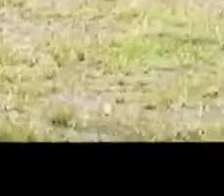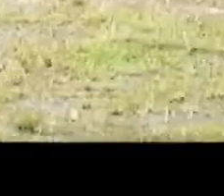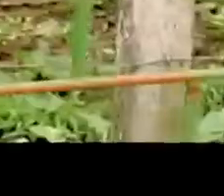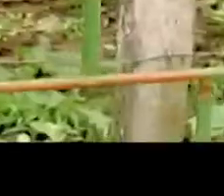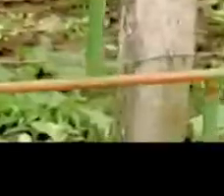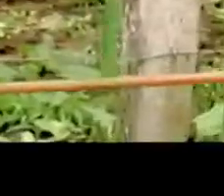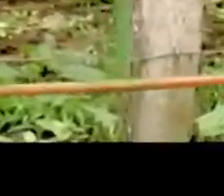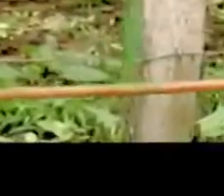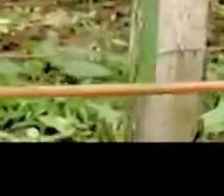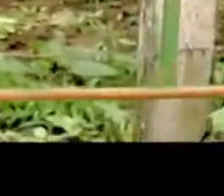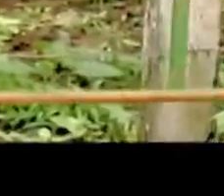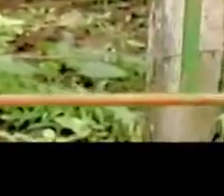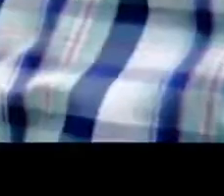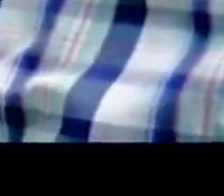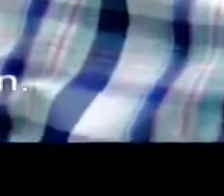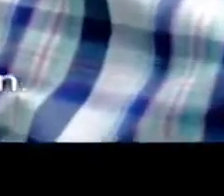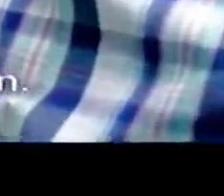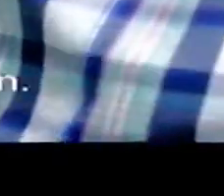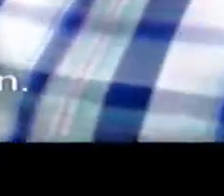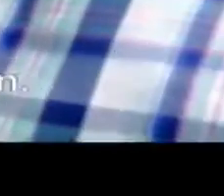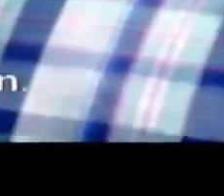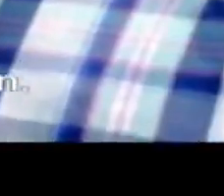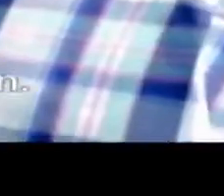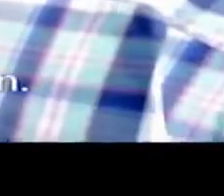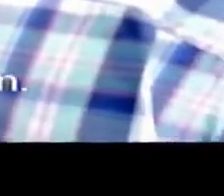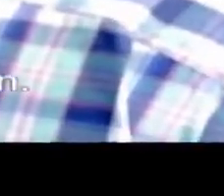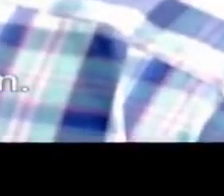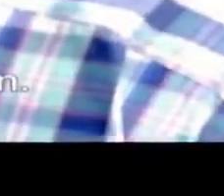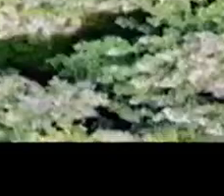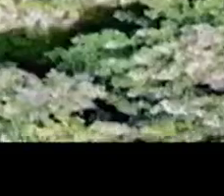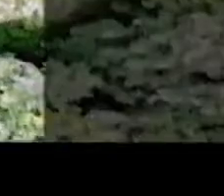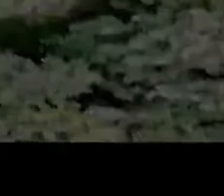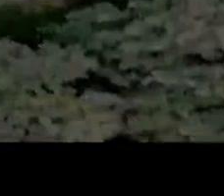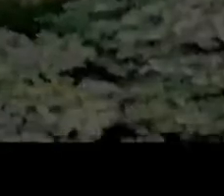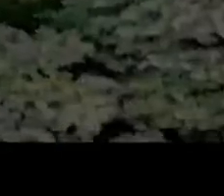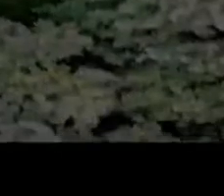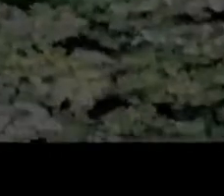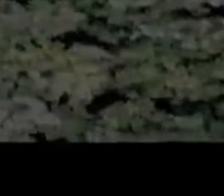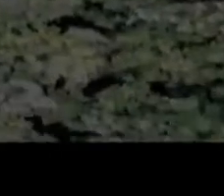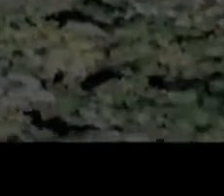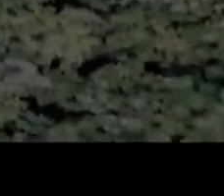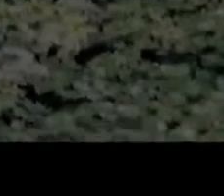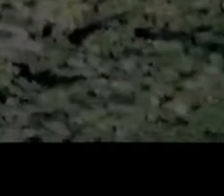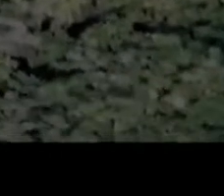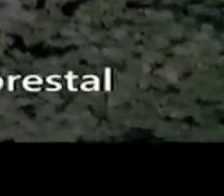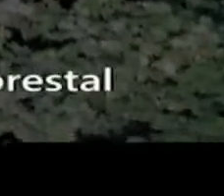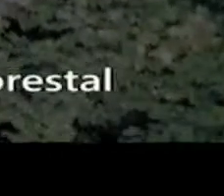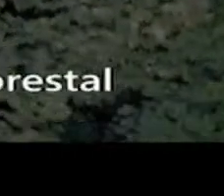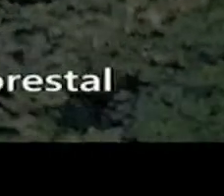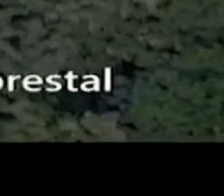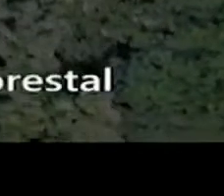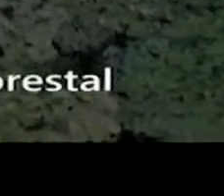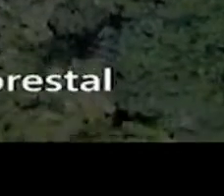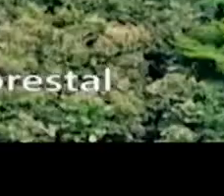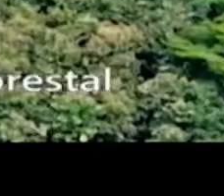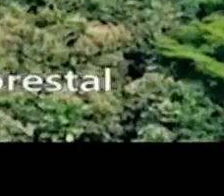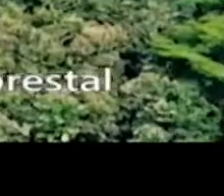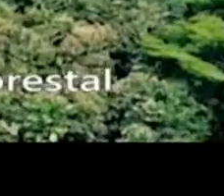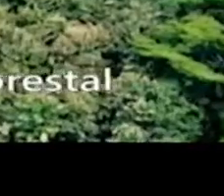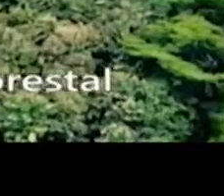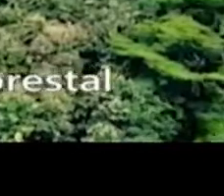causaron problemas al suelo, desabastecimiento de agua y migración. Gracias a la Alianza Agroambiente, durante los últimos 35 años,